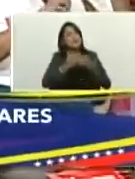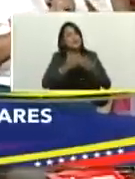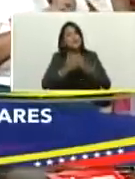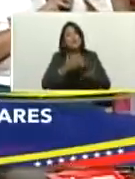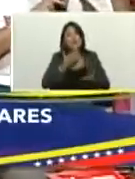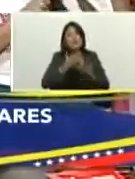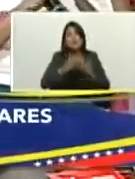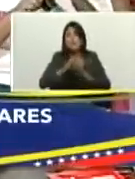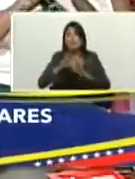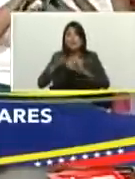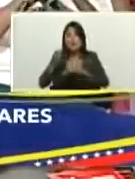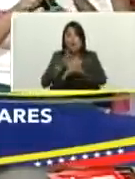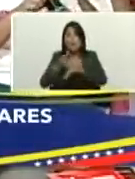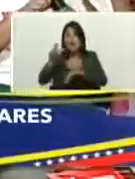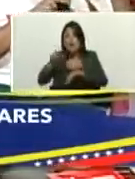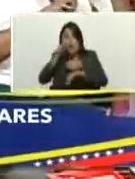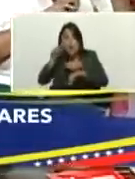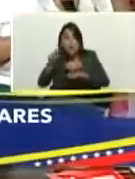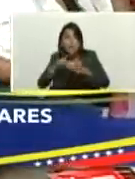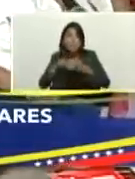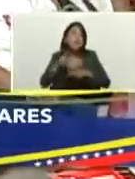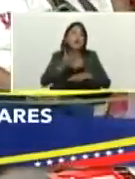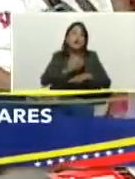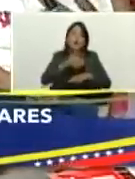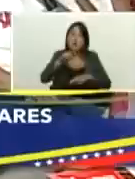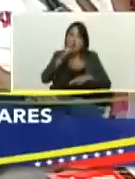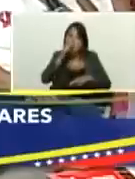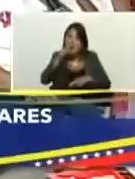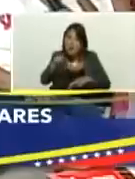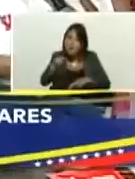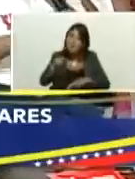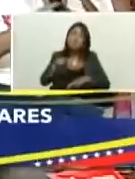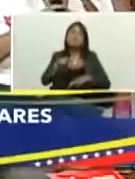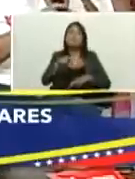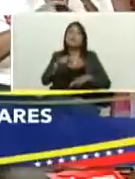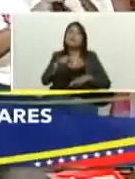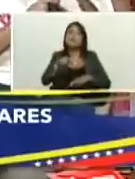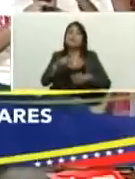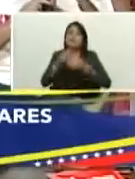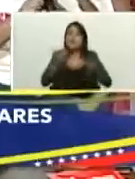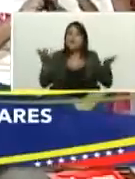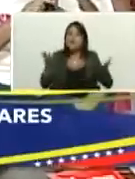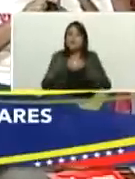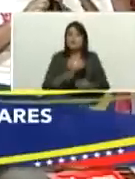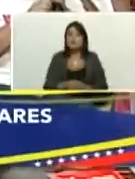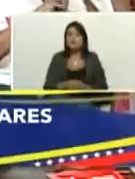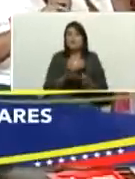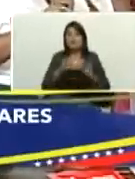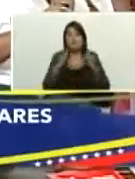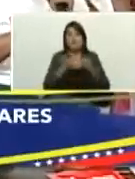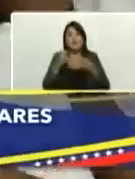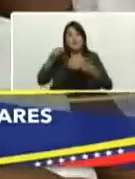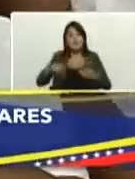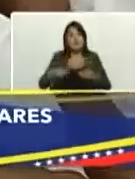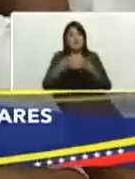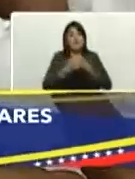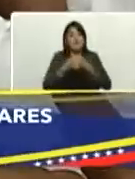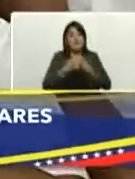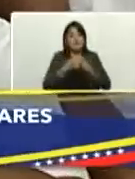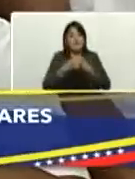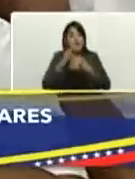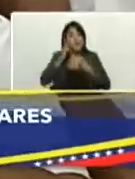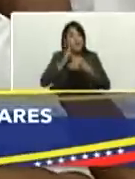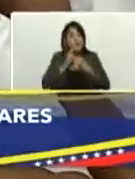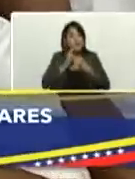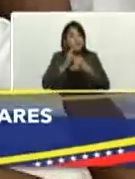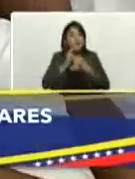Ángel Marcano, a nuestro alcalde Tito Oviedo, para seguir dándole alegría a todas las familias guayanesas. Nosotros vamos a